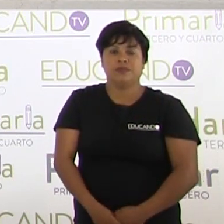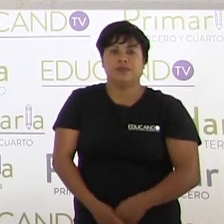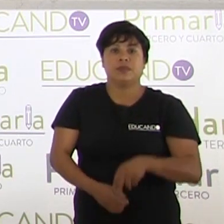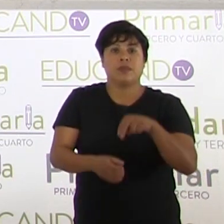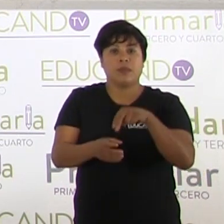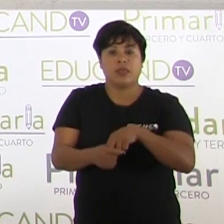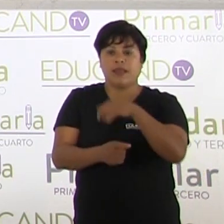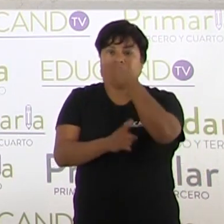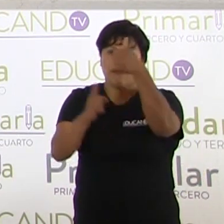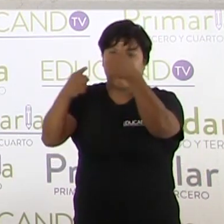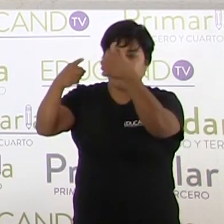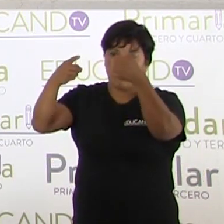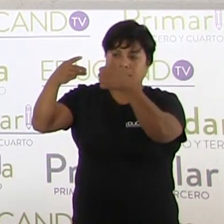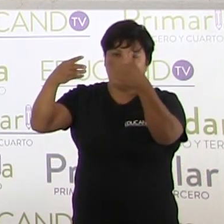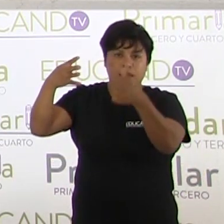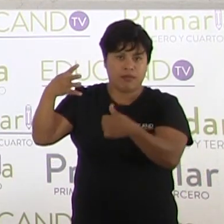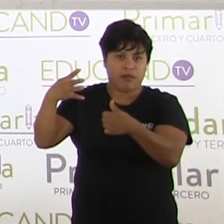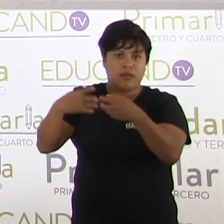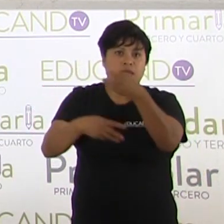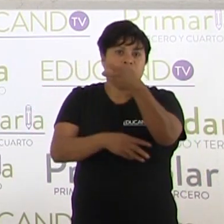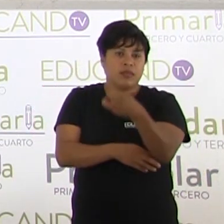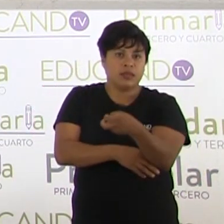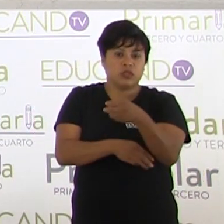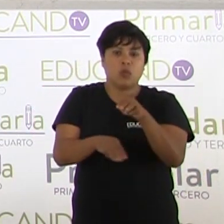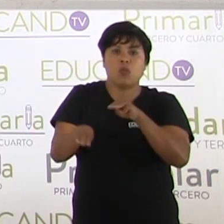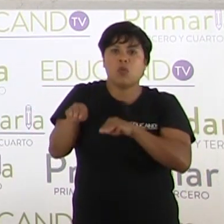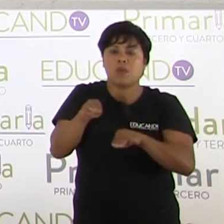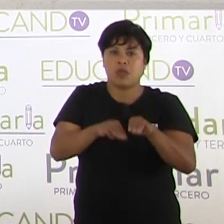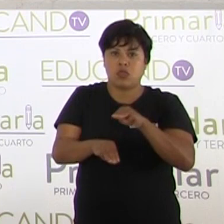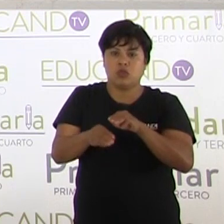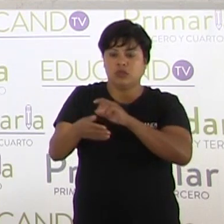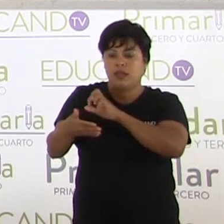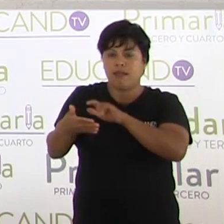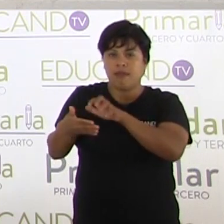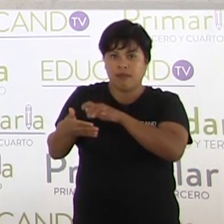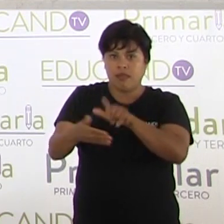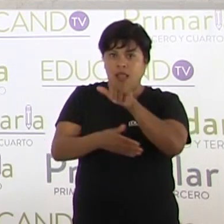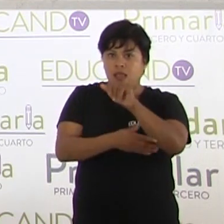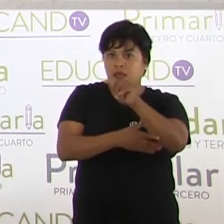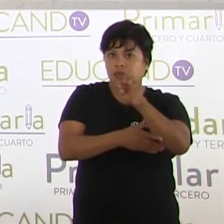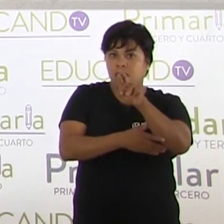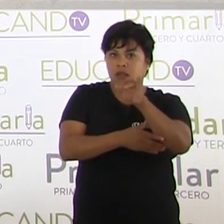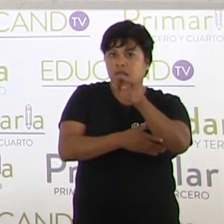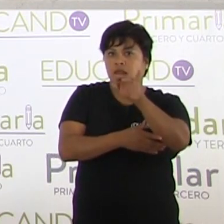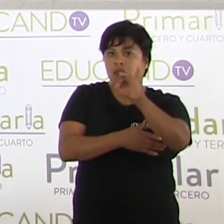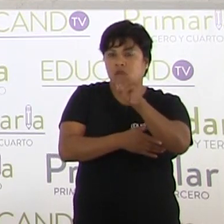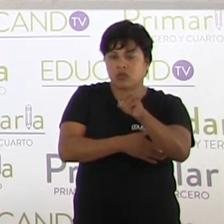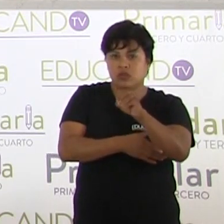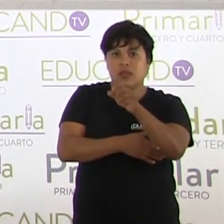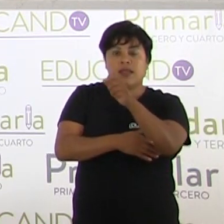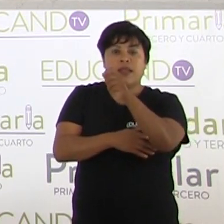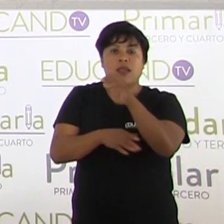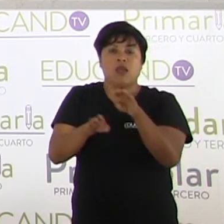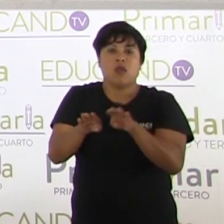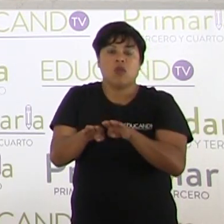en cada uno de estos movimientos, tanto en